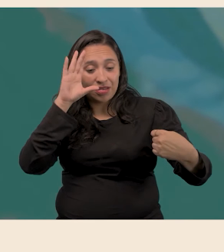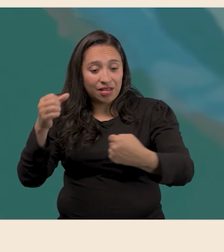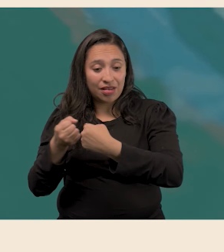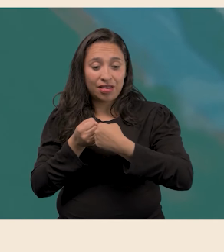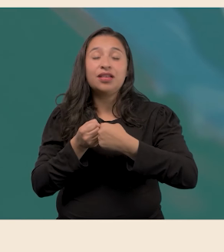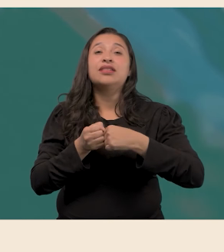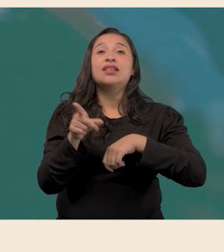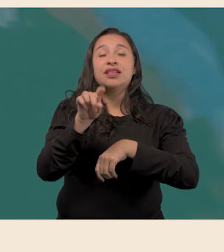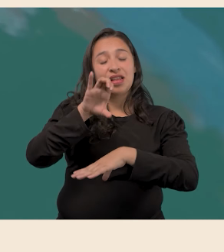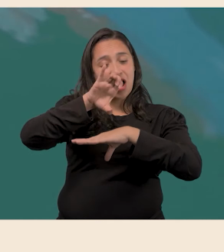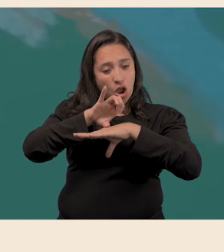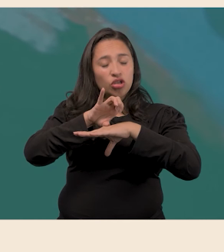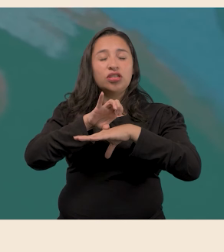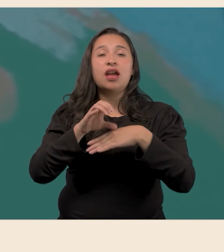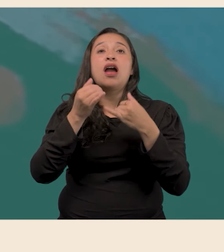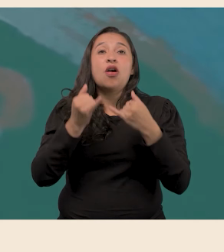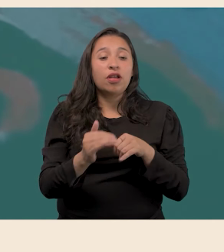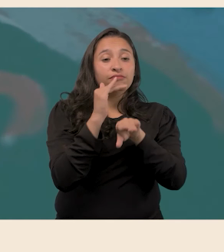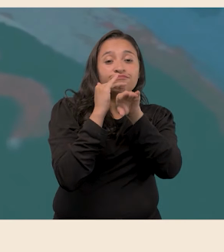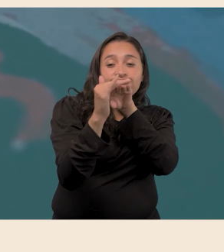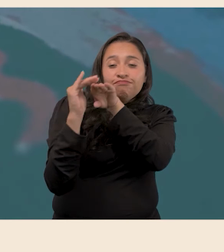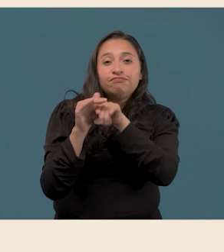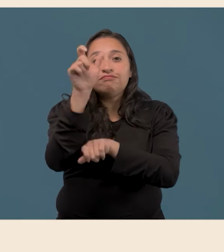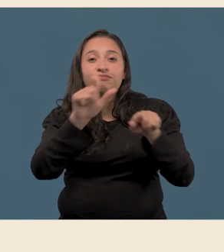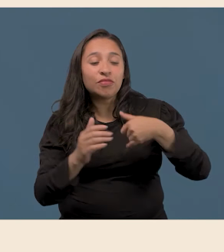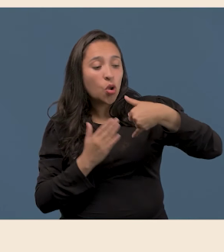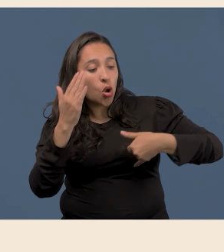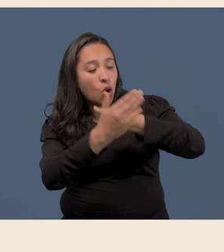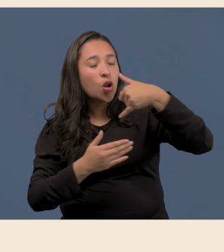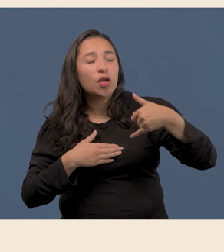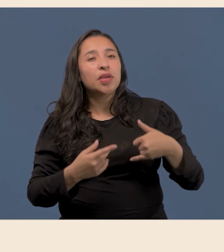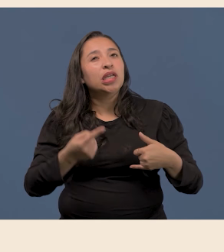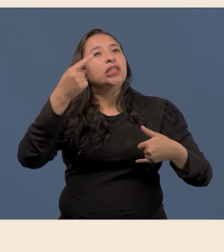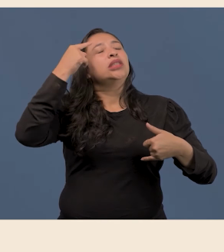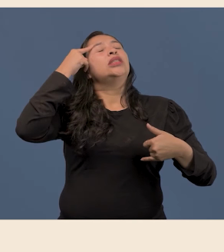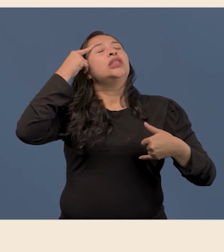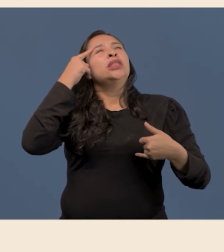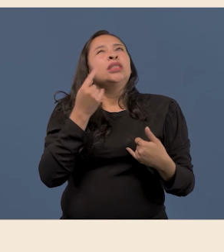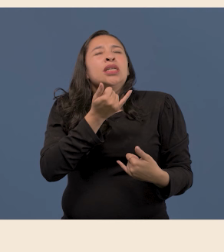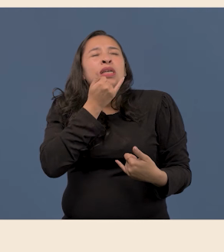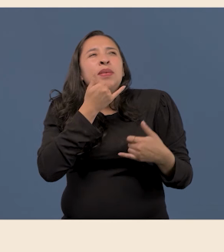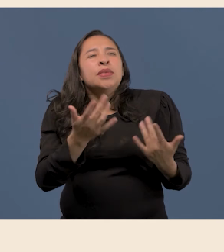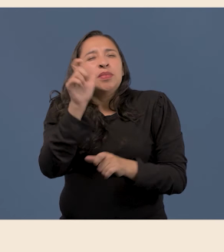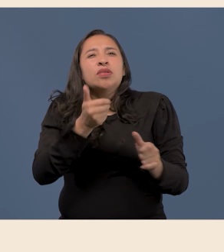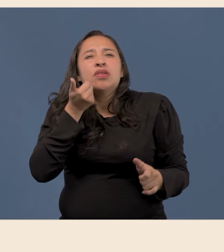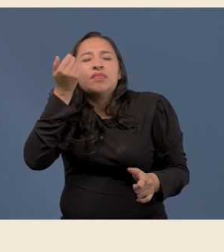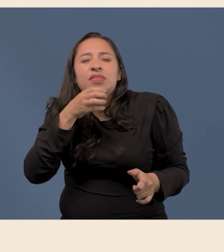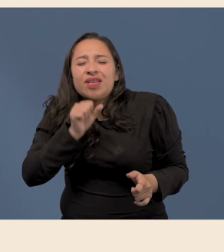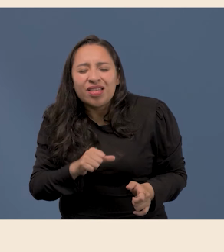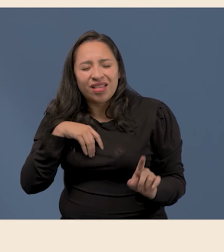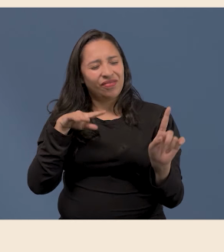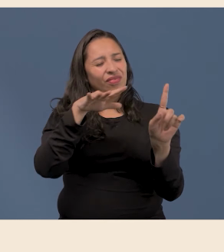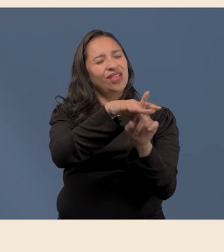con la Fundación Saldarriaga Concha, invita al país a preguntarse por aquellos que han envejecido en el